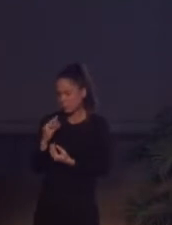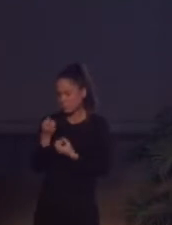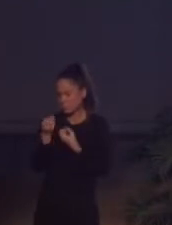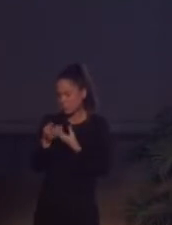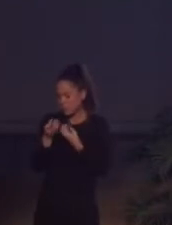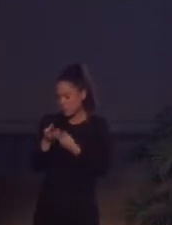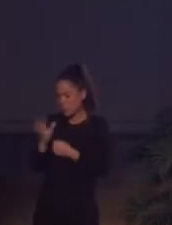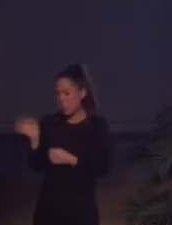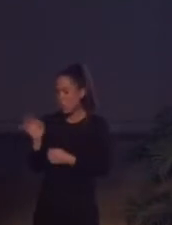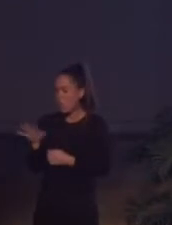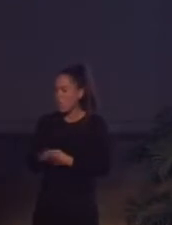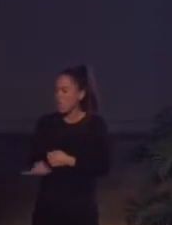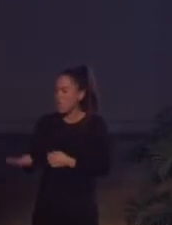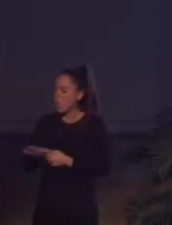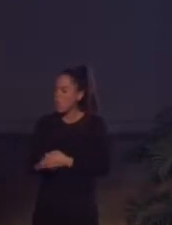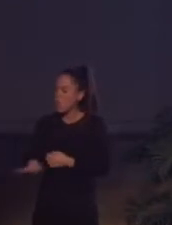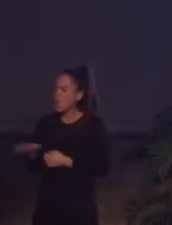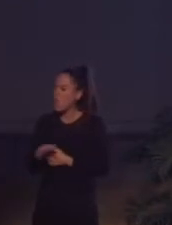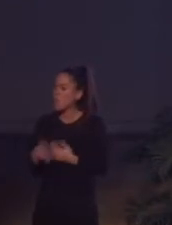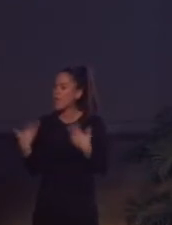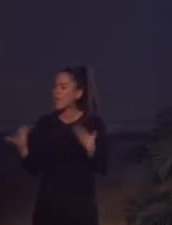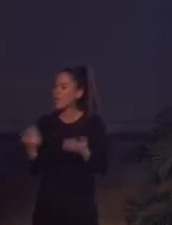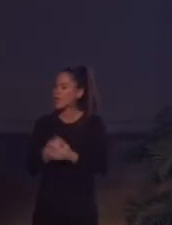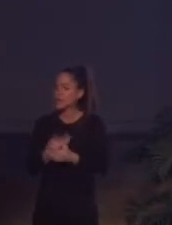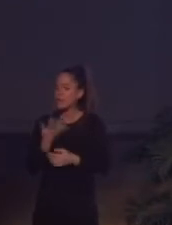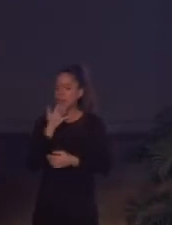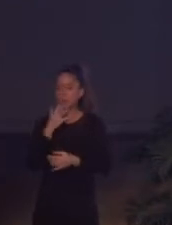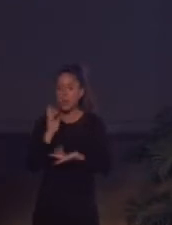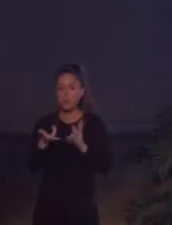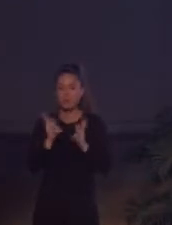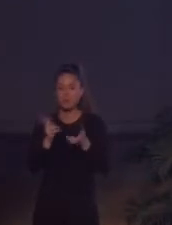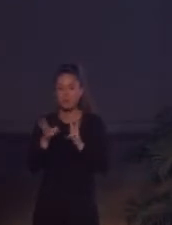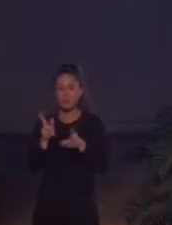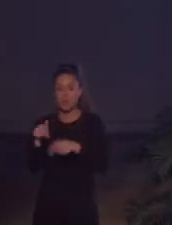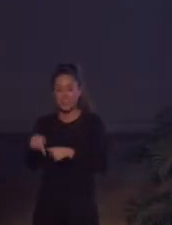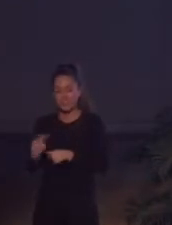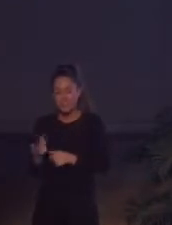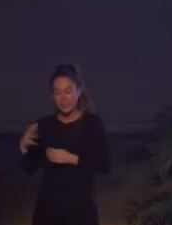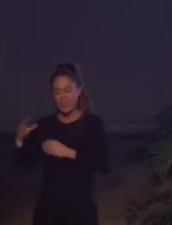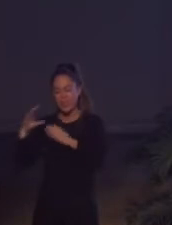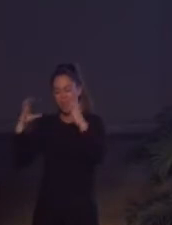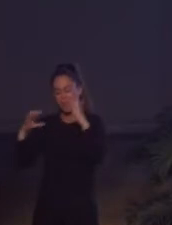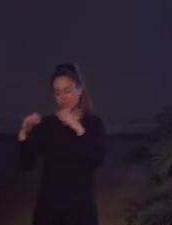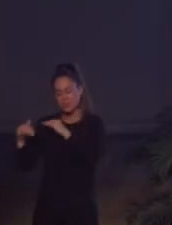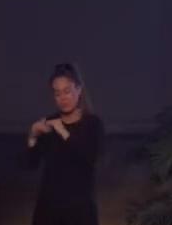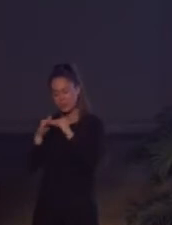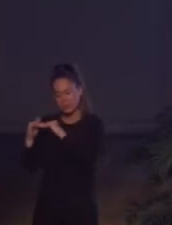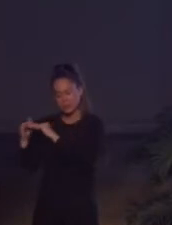lokal eta nazionalean, zeintzut dira adibidez Euskal Herrian espezismoarekin